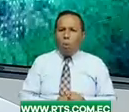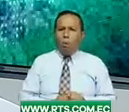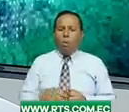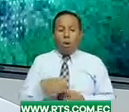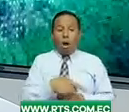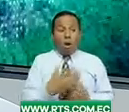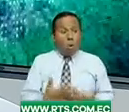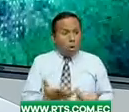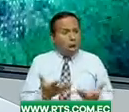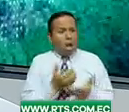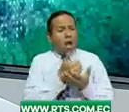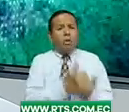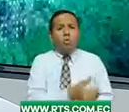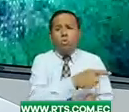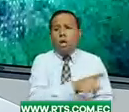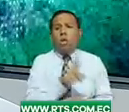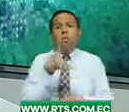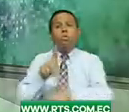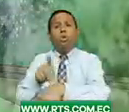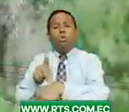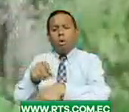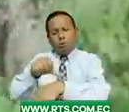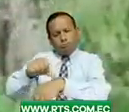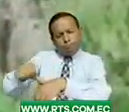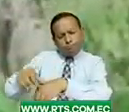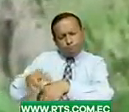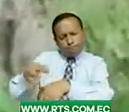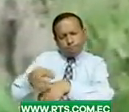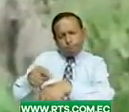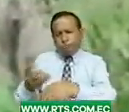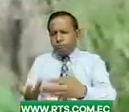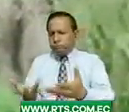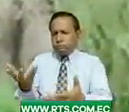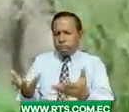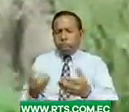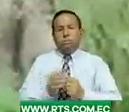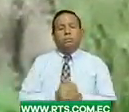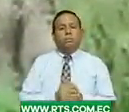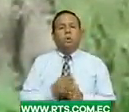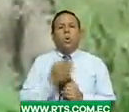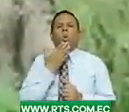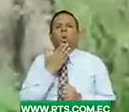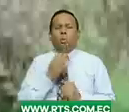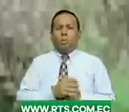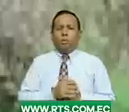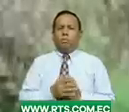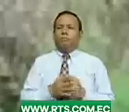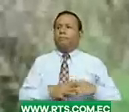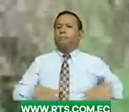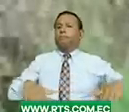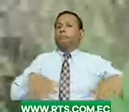Los hechos se registraron en Cóndor Machay, Rumiñahui. El perro mestizo estaba